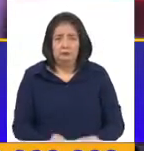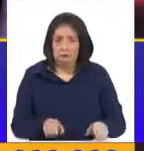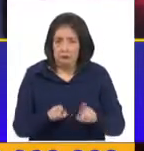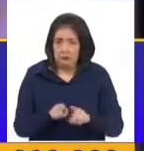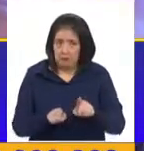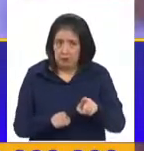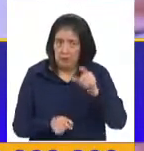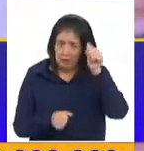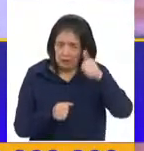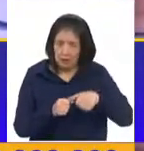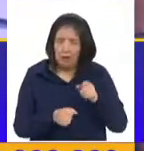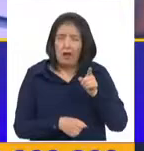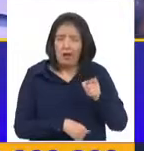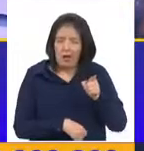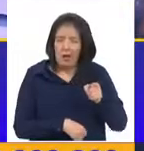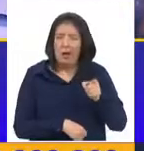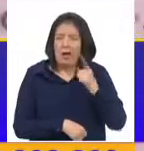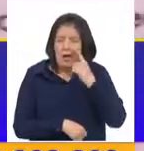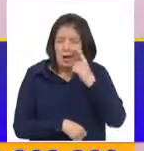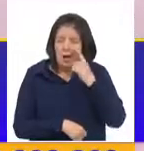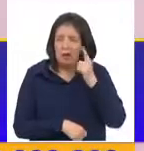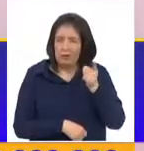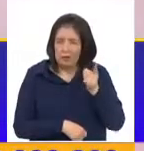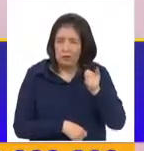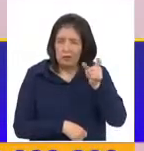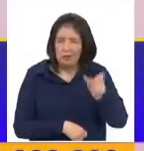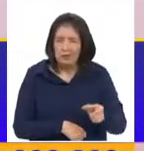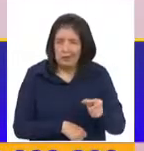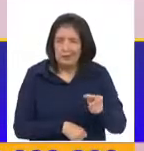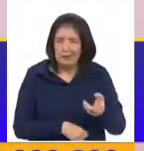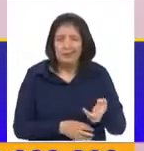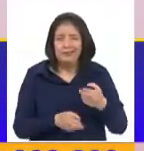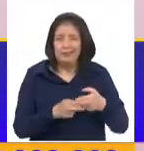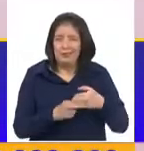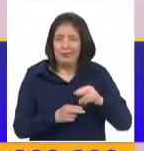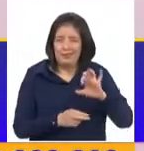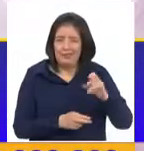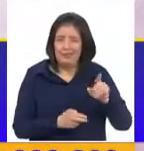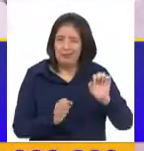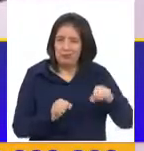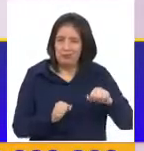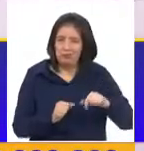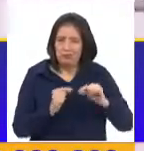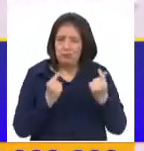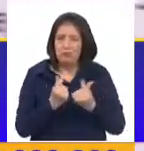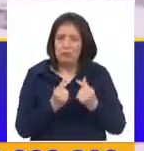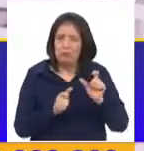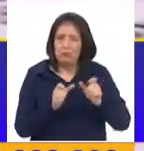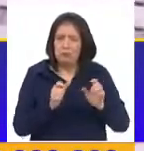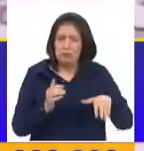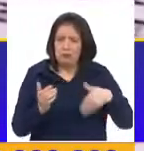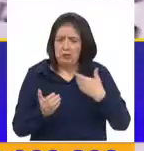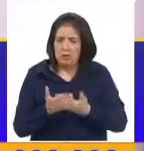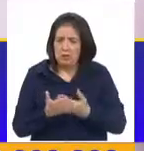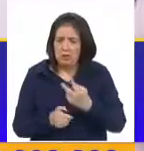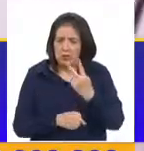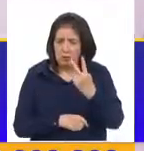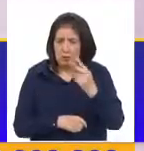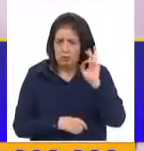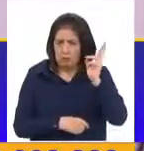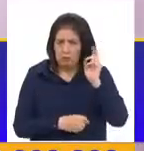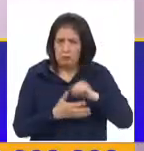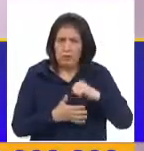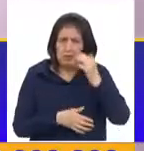También recordó que Bermejo, conocido como el camarada Che, llegó con un grupo de personas, entre ellos dos profesores,